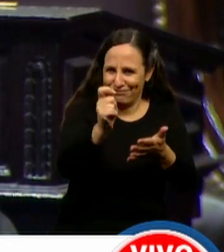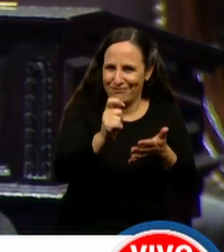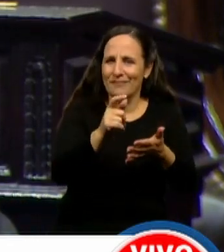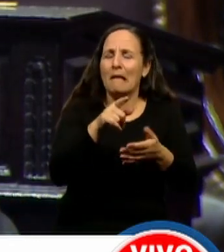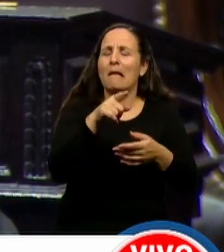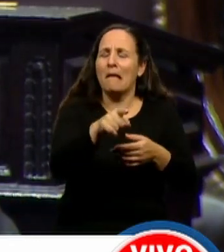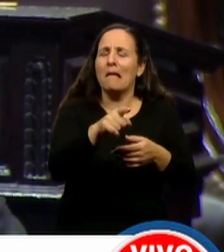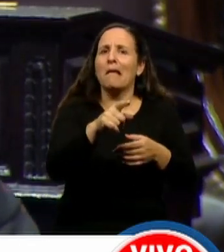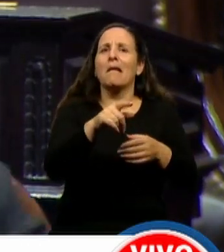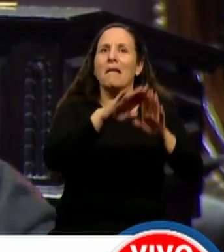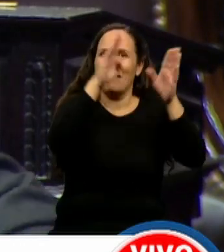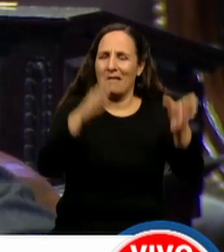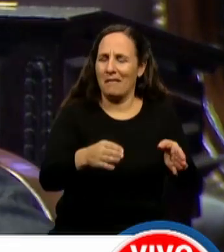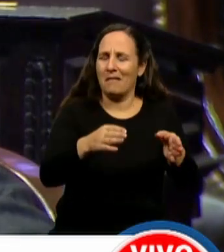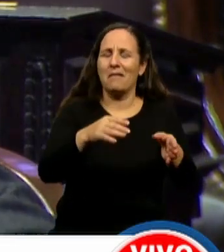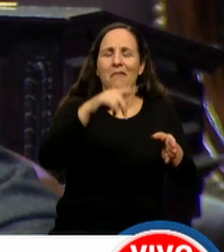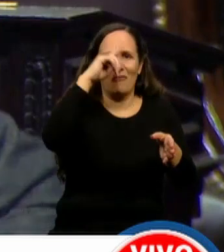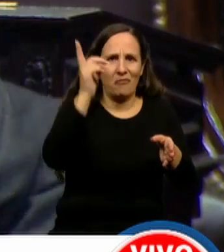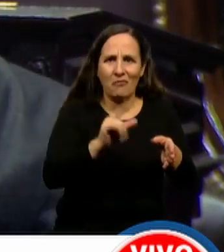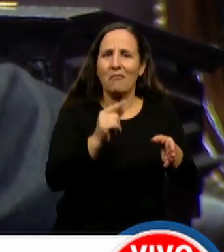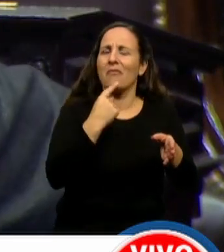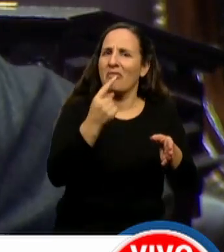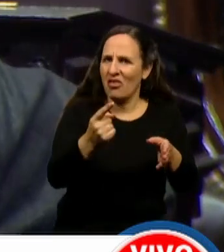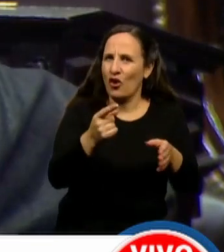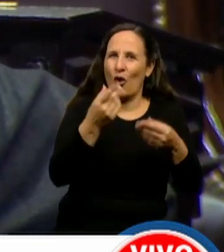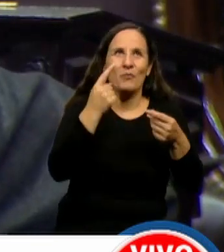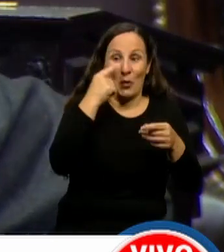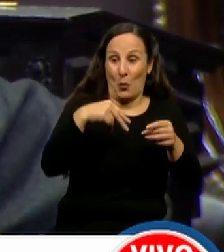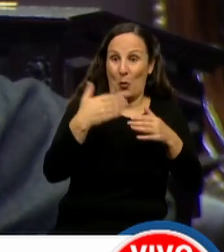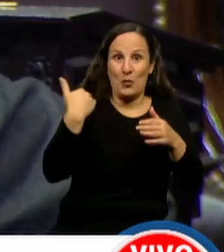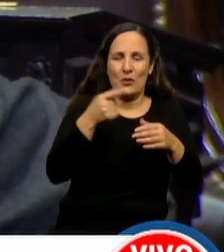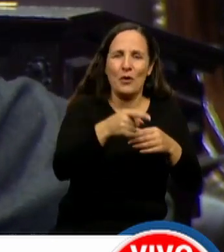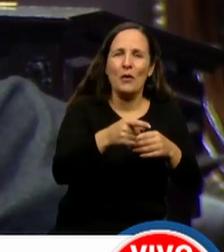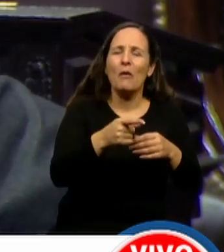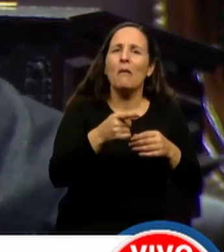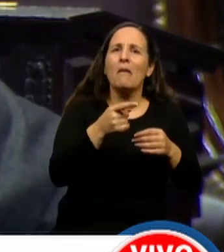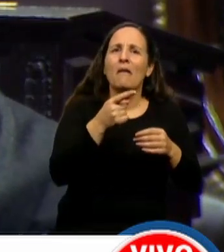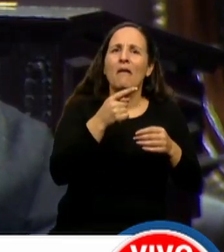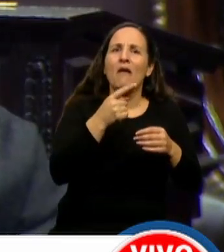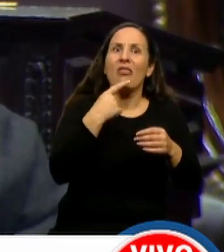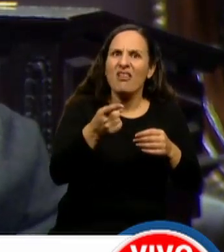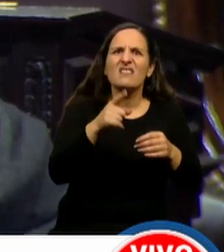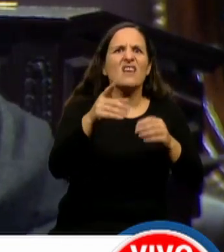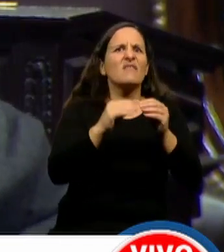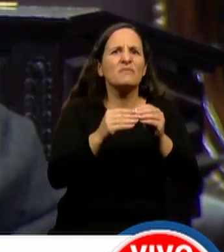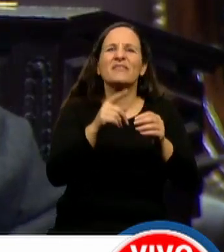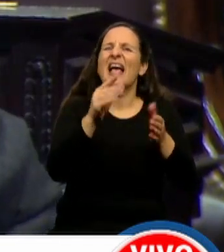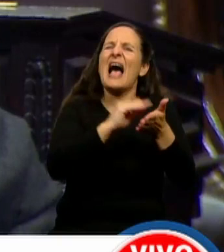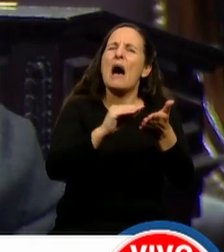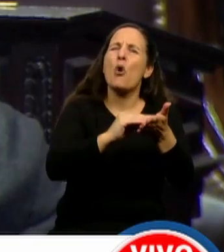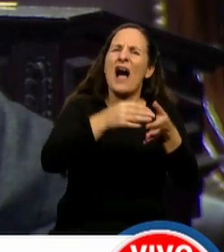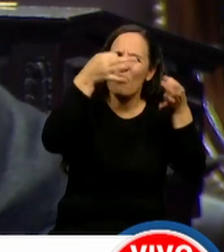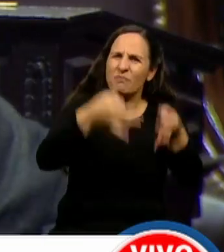el Tribunal Oral Federal a principios de junio último, en la causa que se le sigue al falso abogado, falso